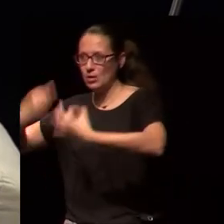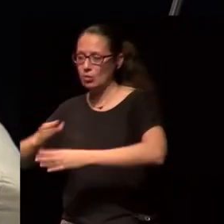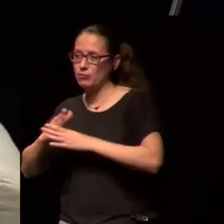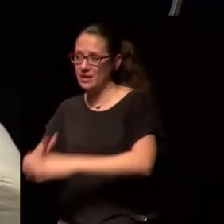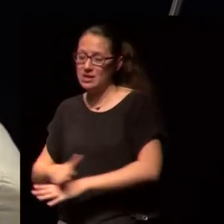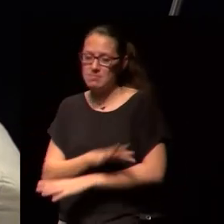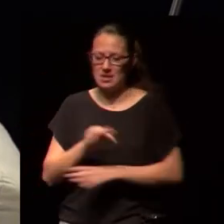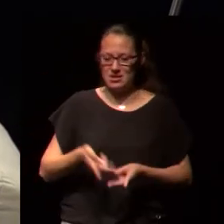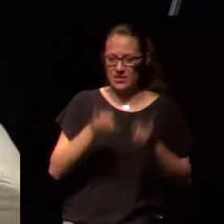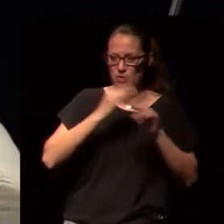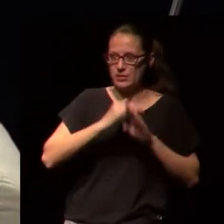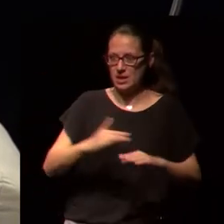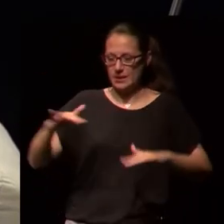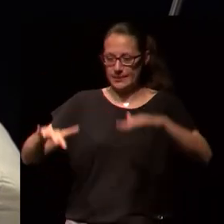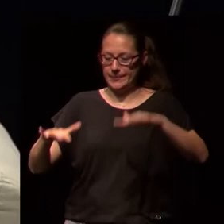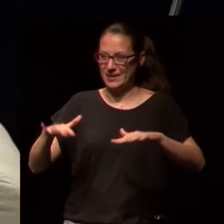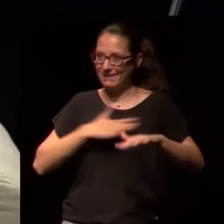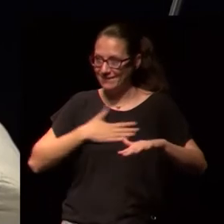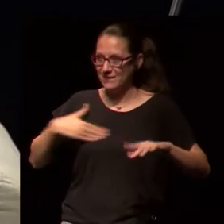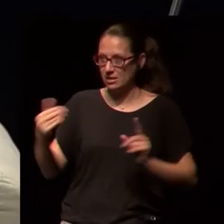suficiente y la libertad suficiente.